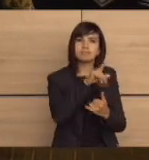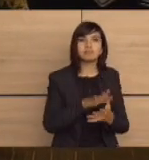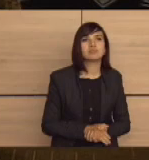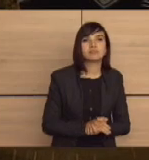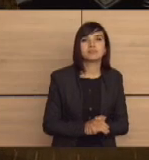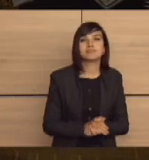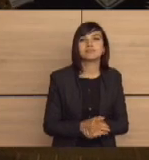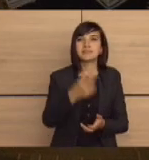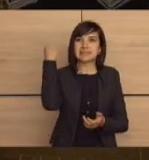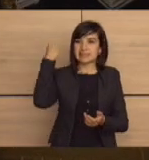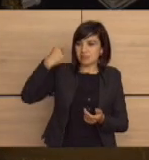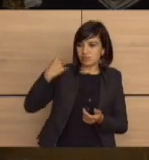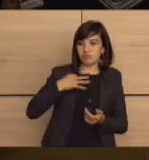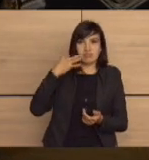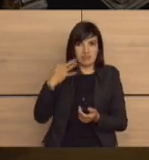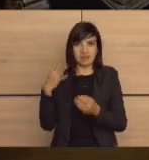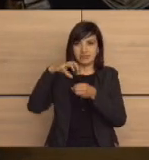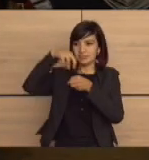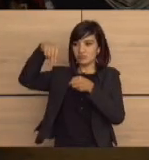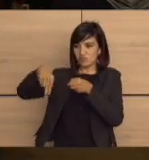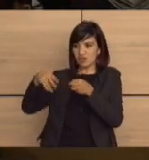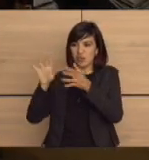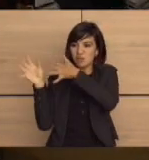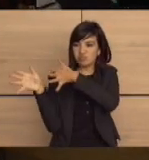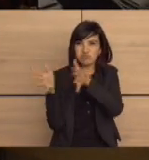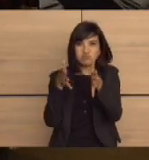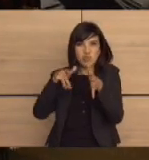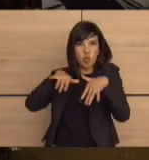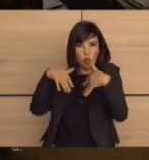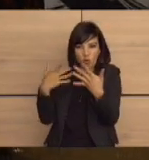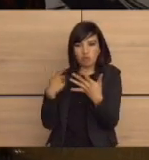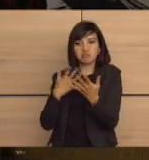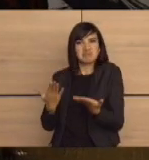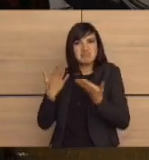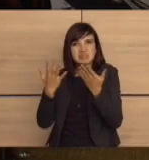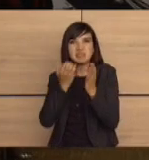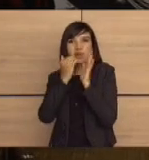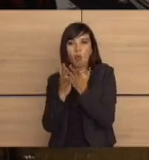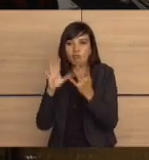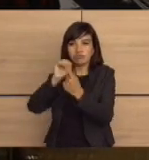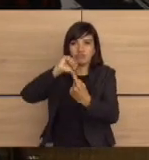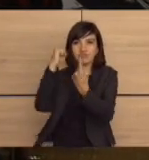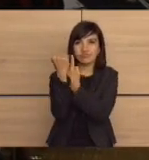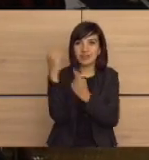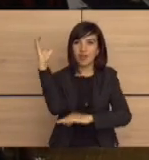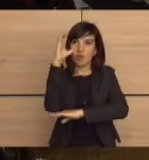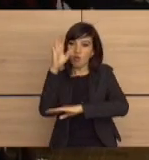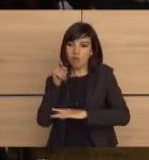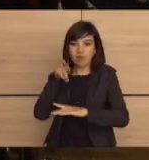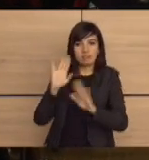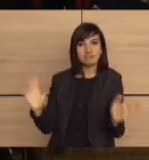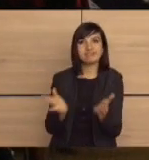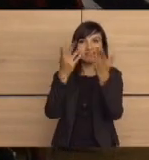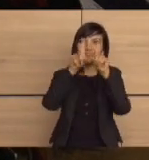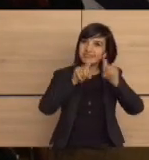historia, la ética y la ciudadanía pueden contribuir a esta construcción de sociedad diversa, incluyente, que tanto se ha mencionado en el día